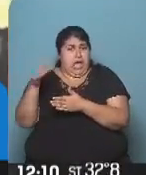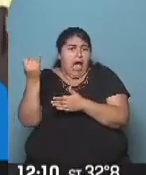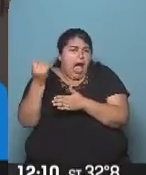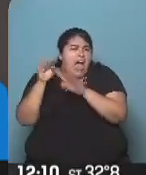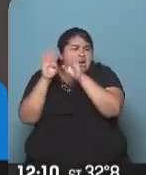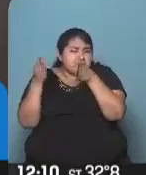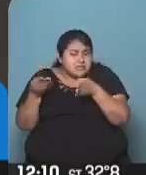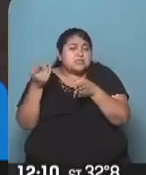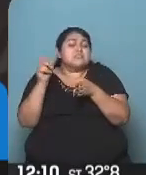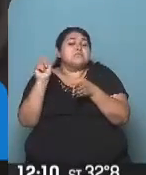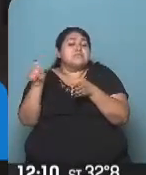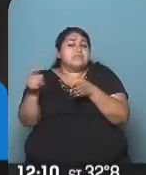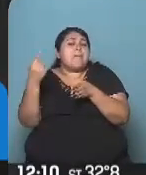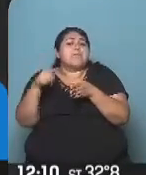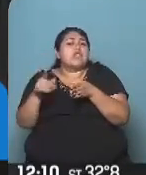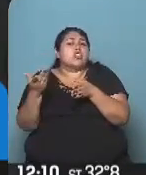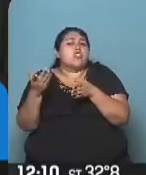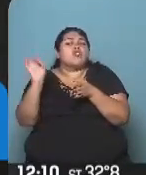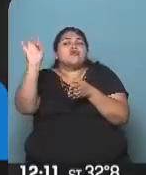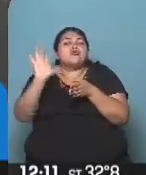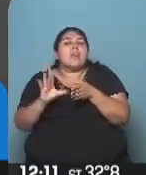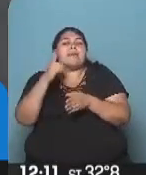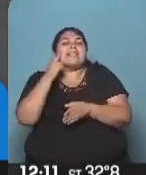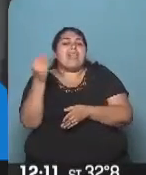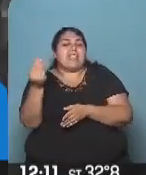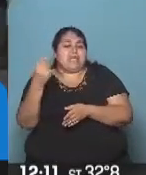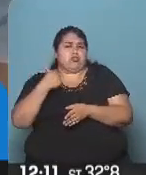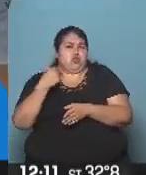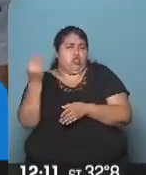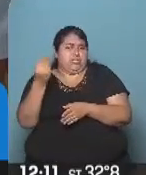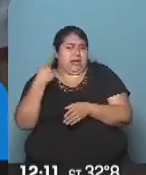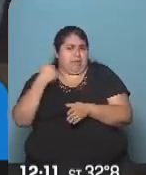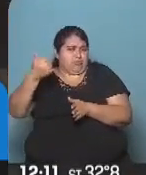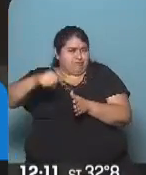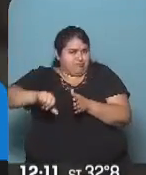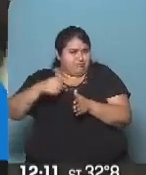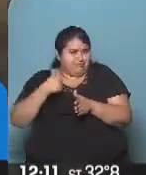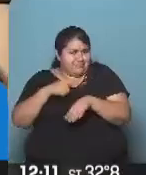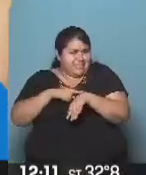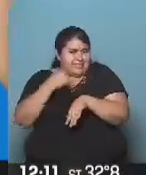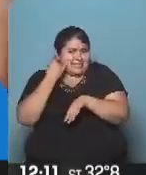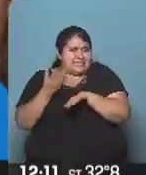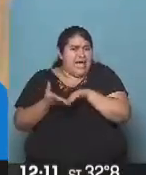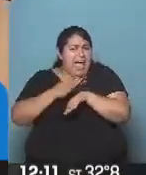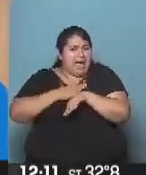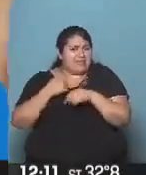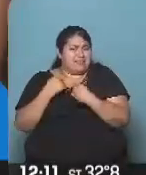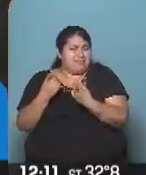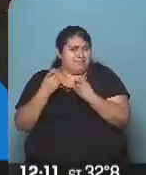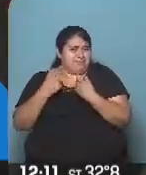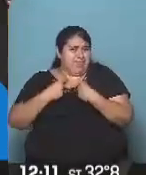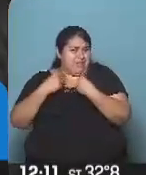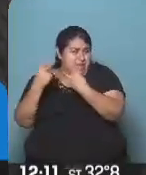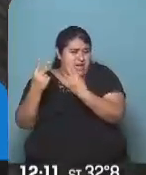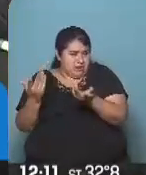una unidad sanitaria. Pero bueno, solo vacunan los sábados. A mí el sábado ya no me servía por el tema de la anterioridad que tenés que tener para darte